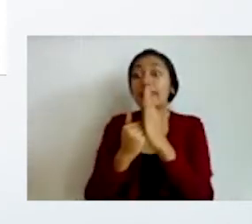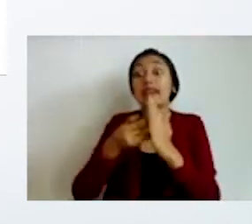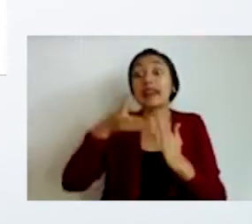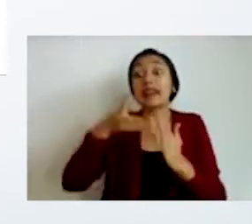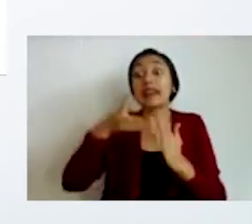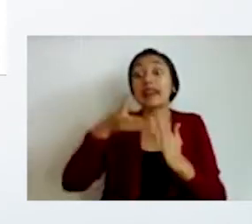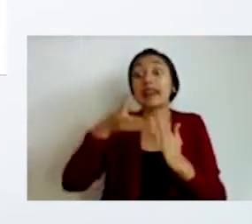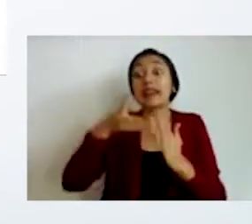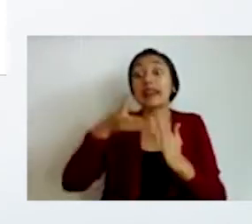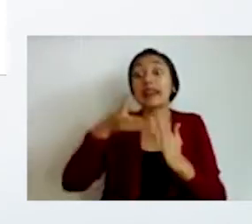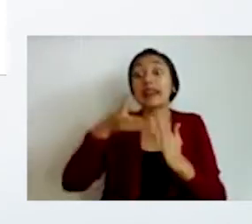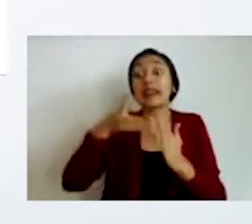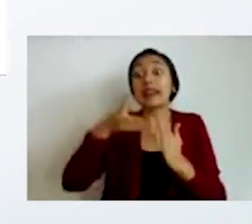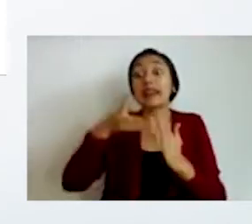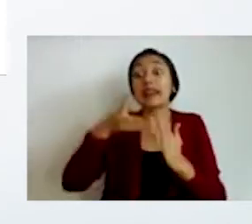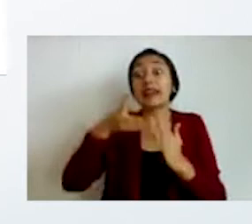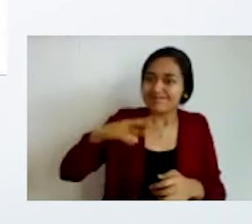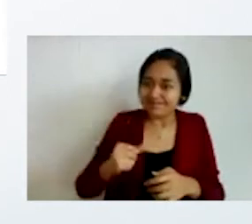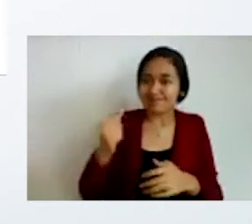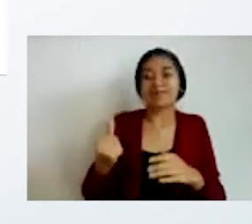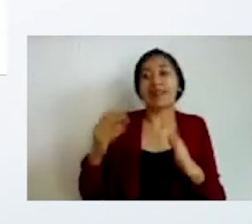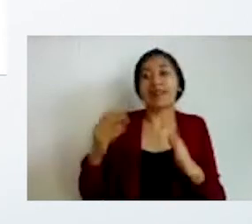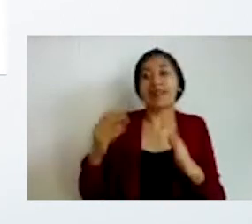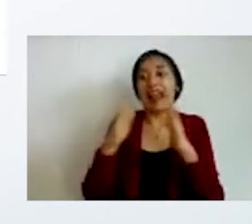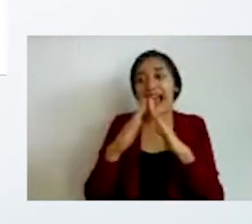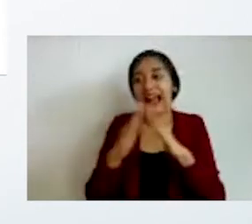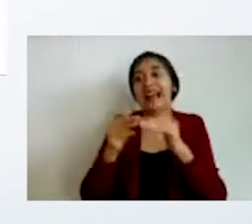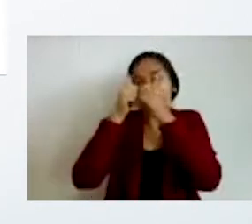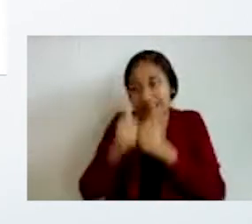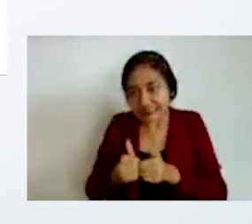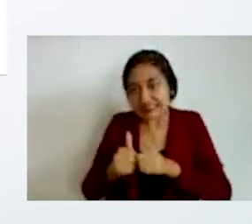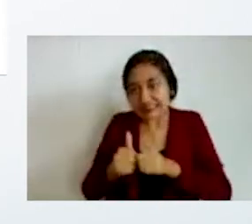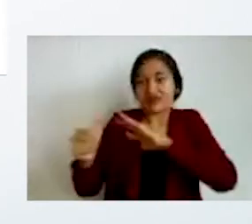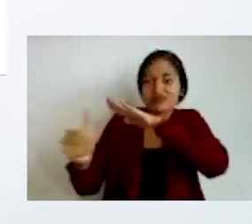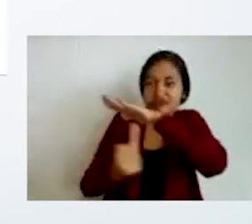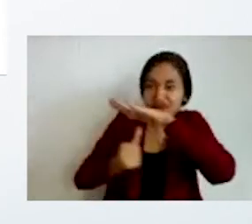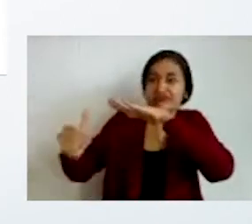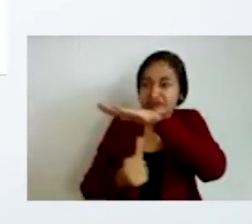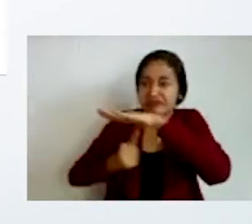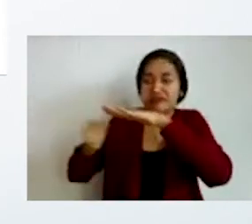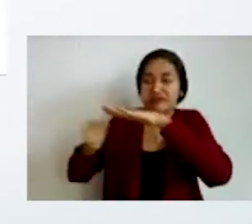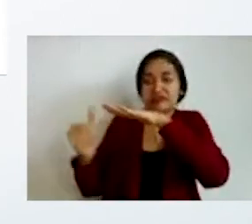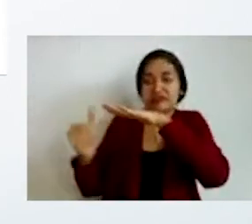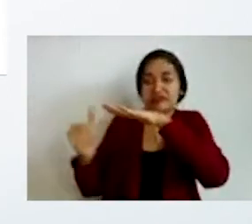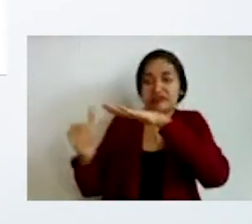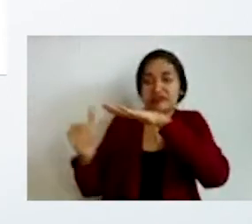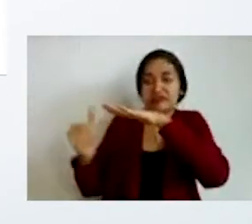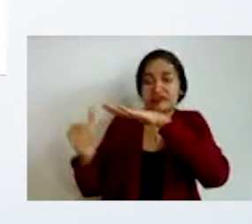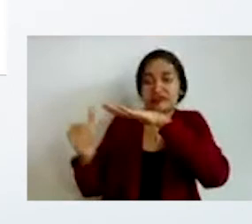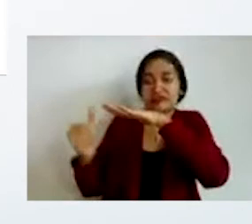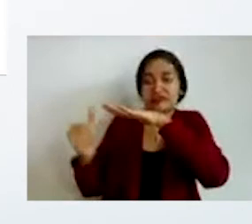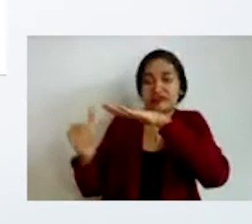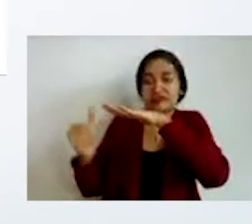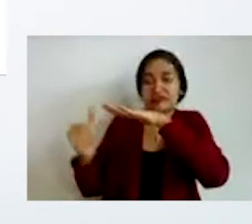el encierro de todas las personas en sus viviendas. Entonces allí se tomaron y generalizaron en